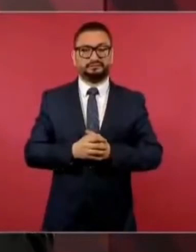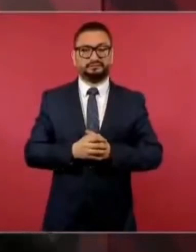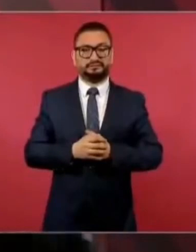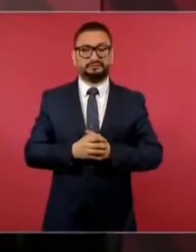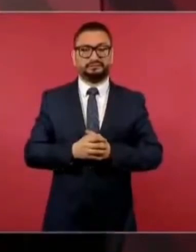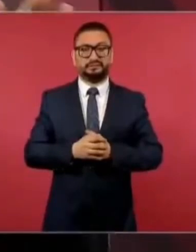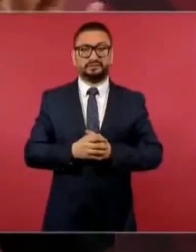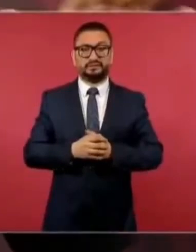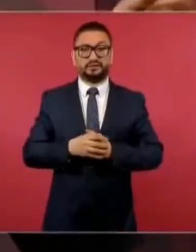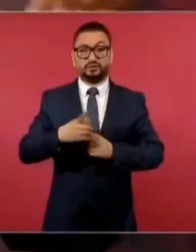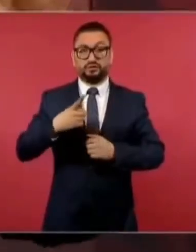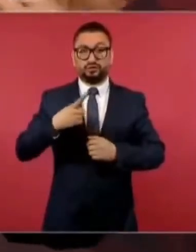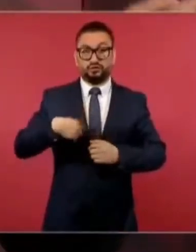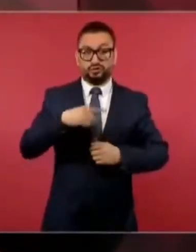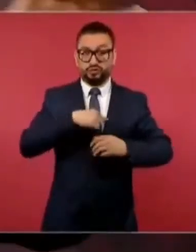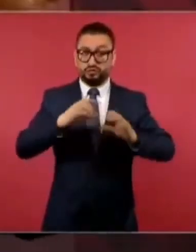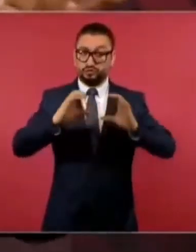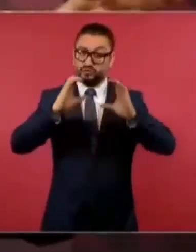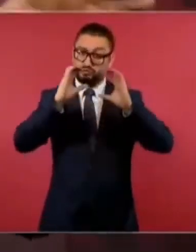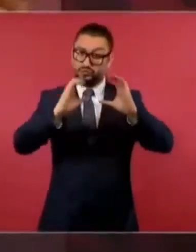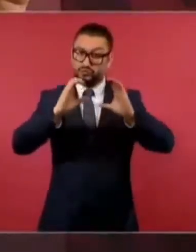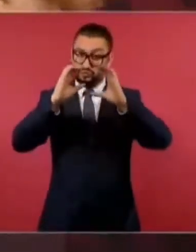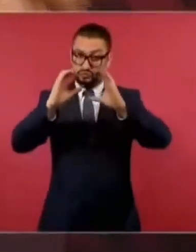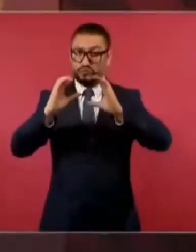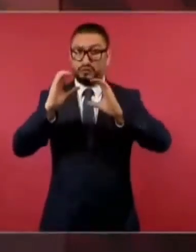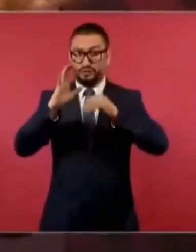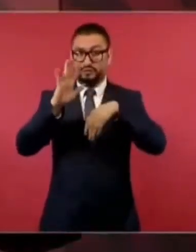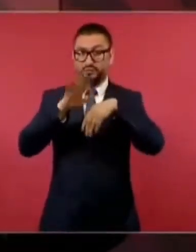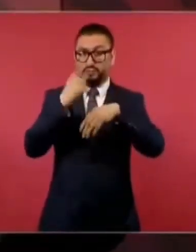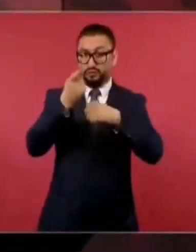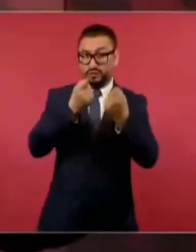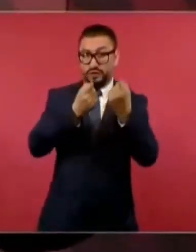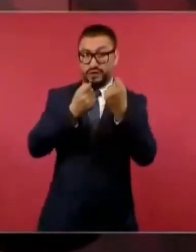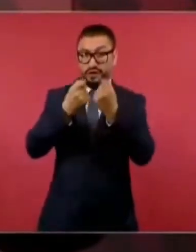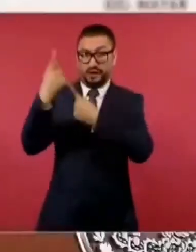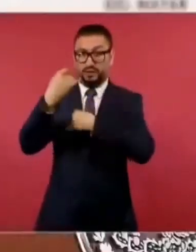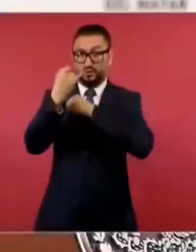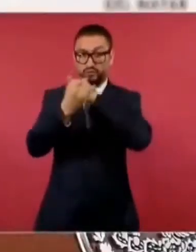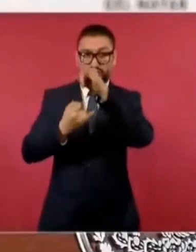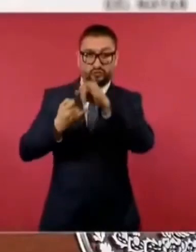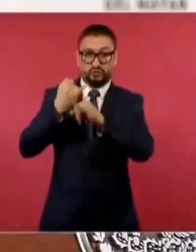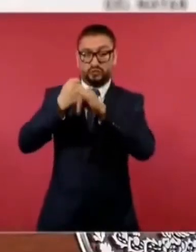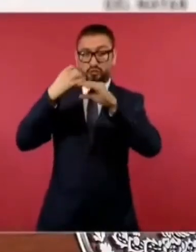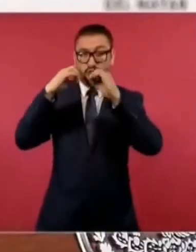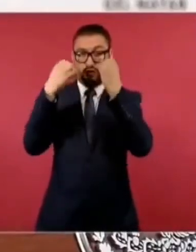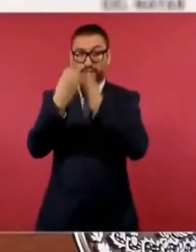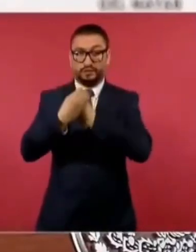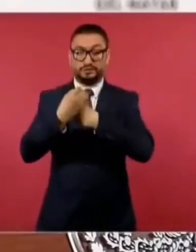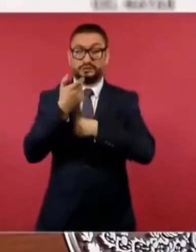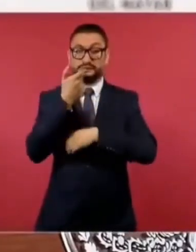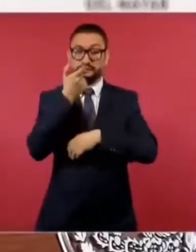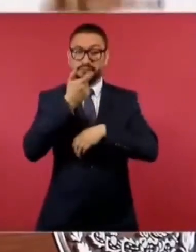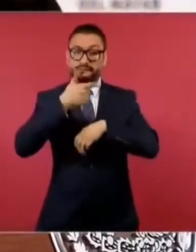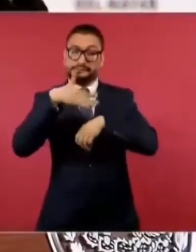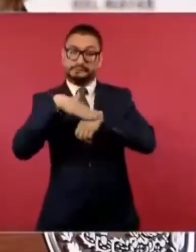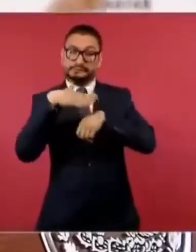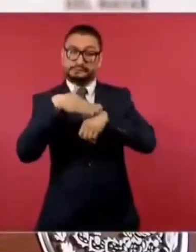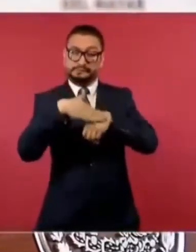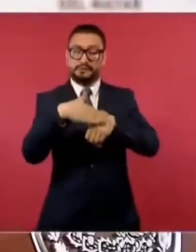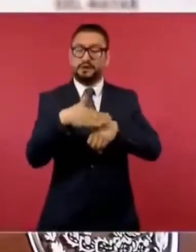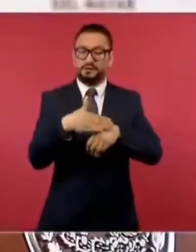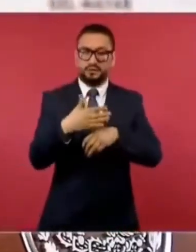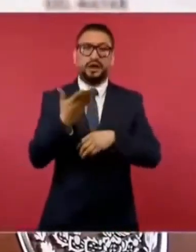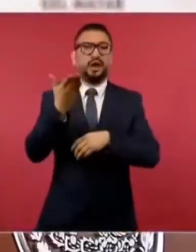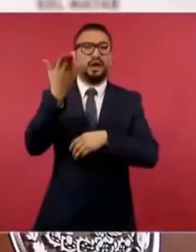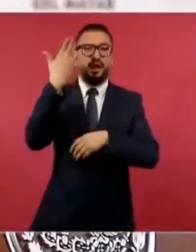y cuidarnos de esas recomendaciones de los organismos financieros internacionales, porque antes